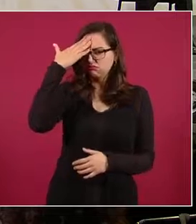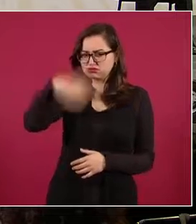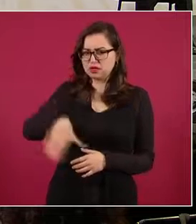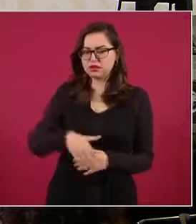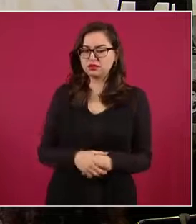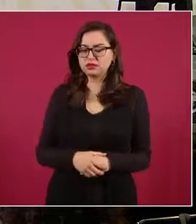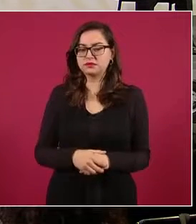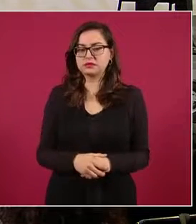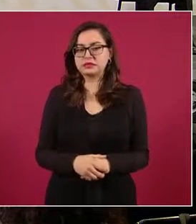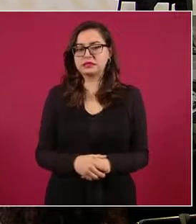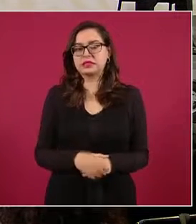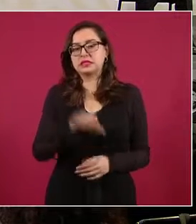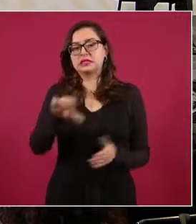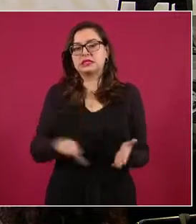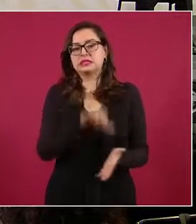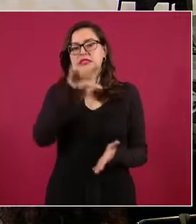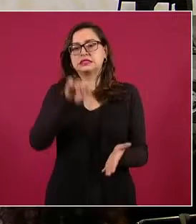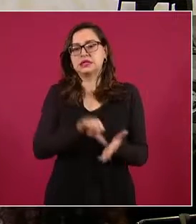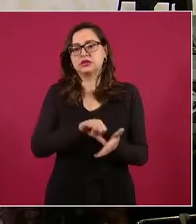de investigación